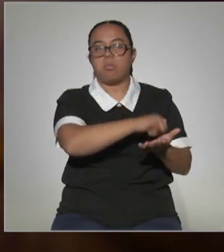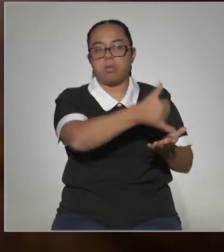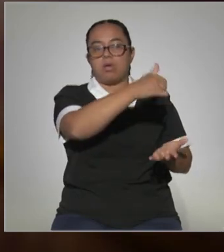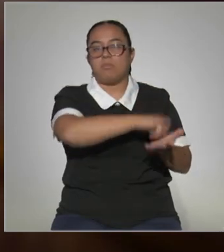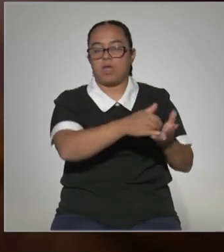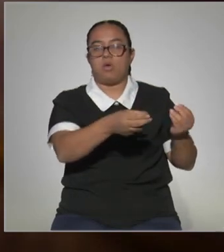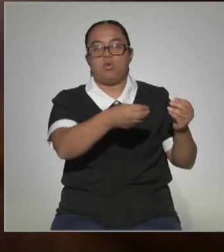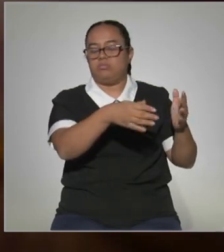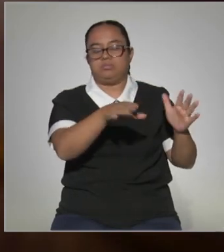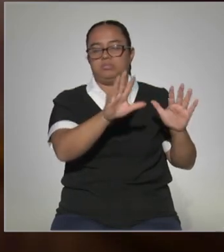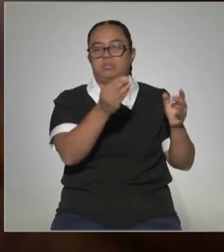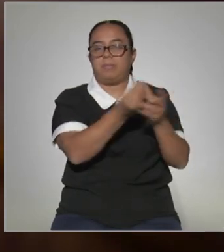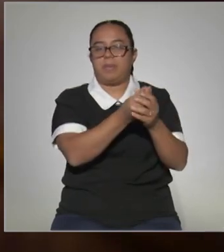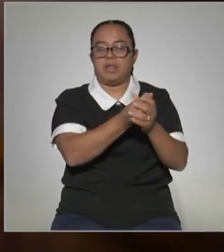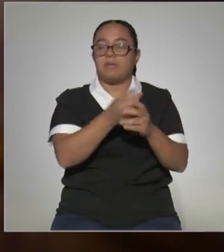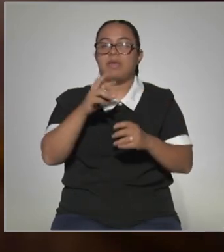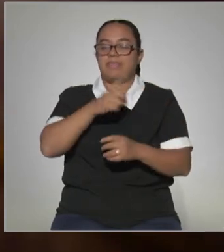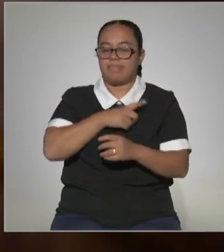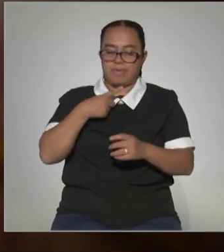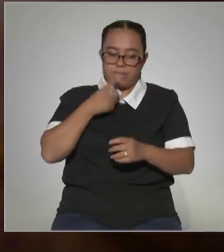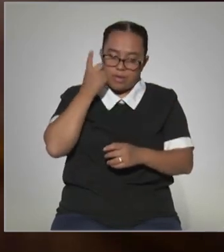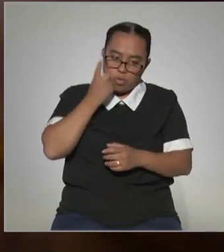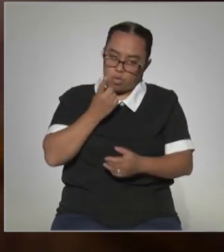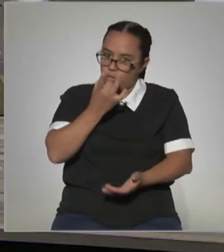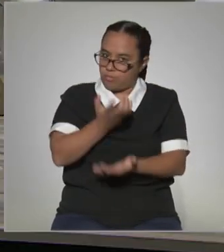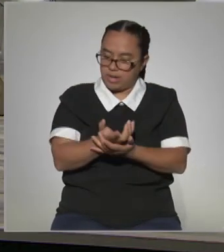donde deberíamos de estar descansando.